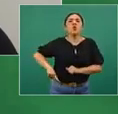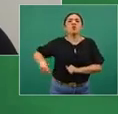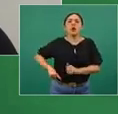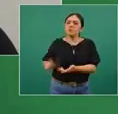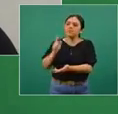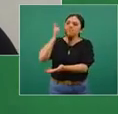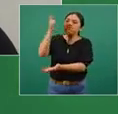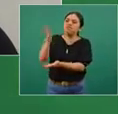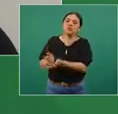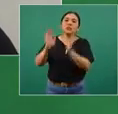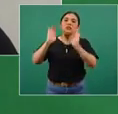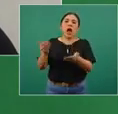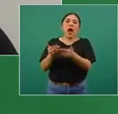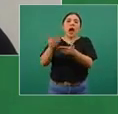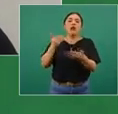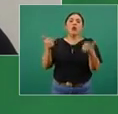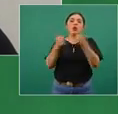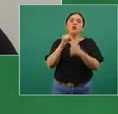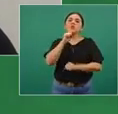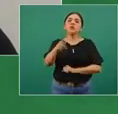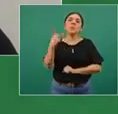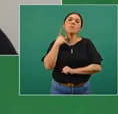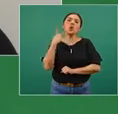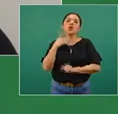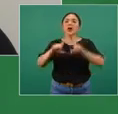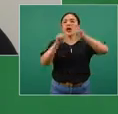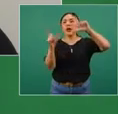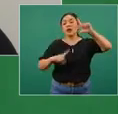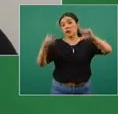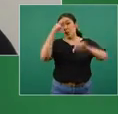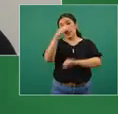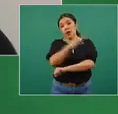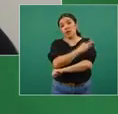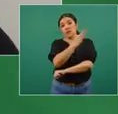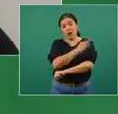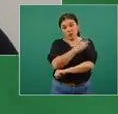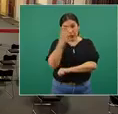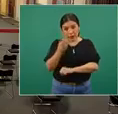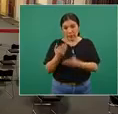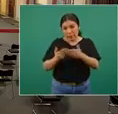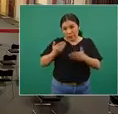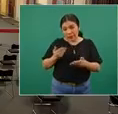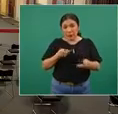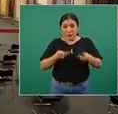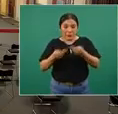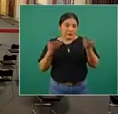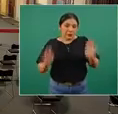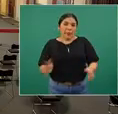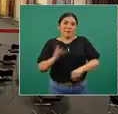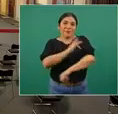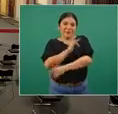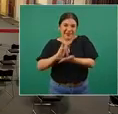de México a través de la Política Nacional de Vacunación y su implementación. Gracias.